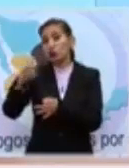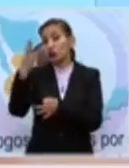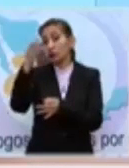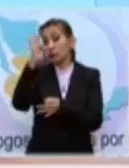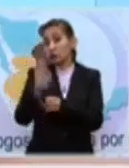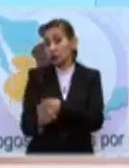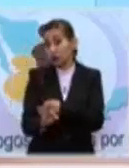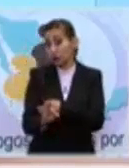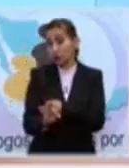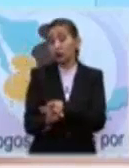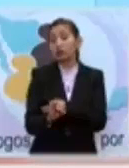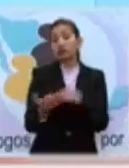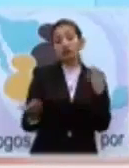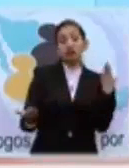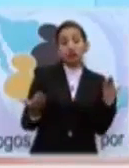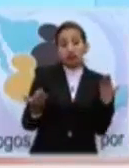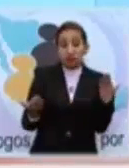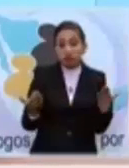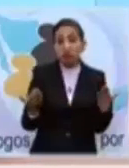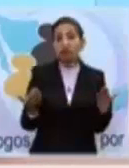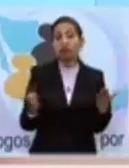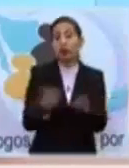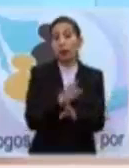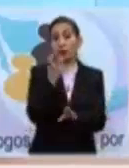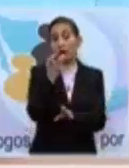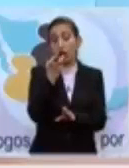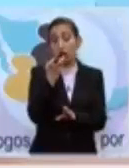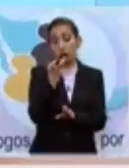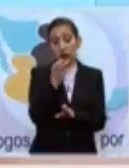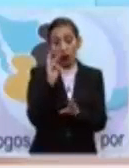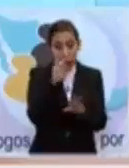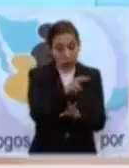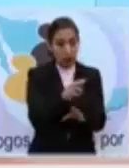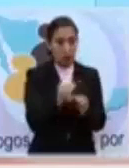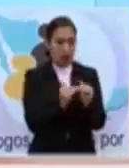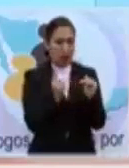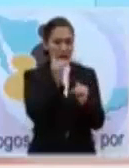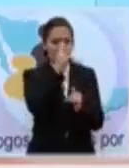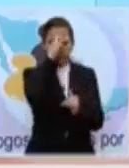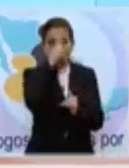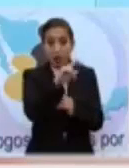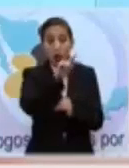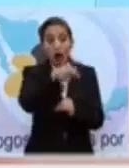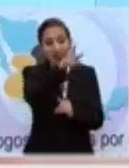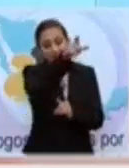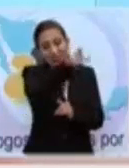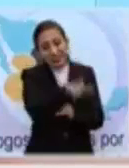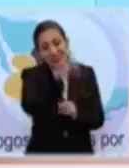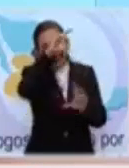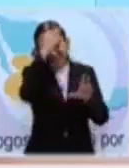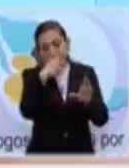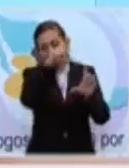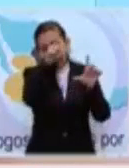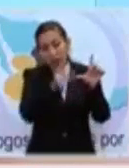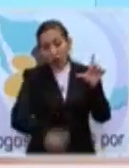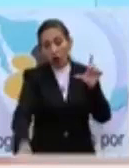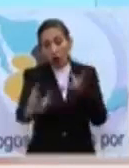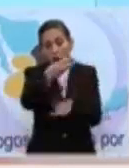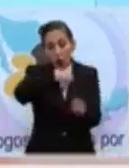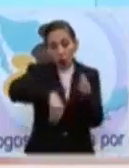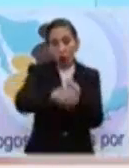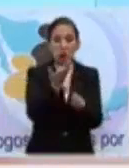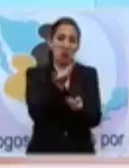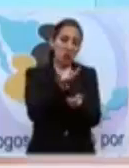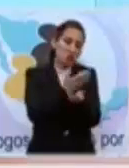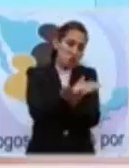11.3%. Y por lo que este dato es muy relevante es porque México es un país de ingreso medio, de ingreso